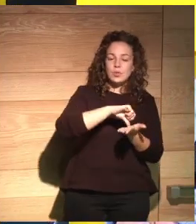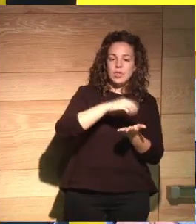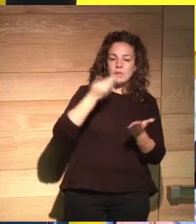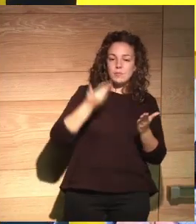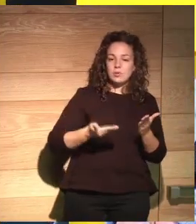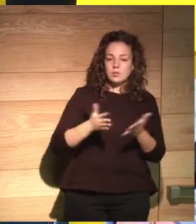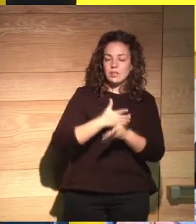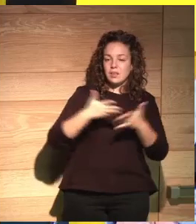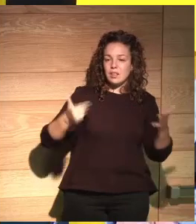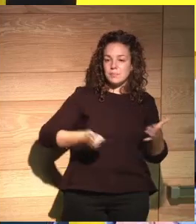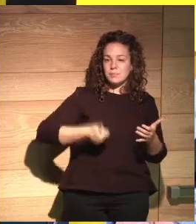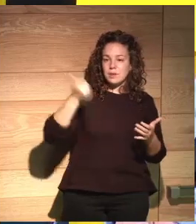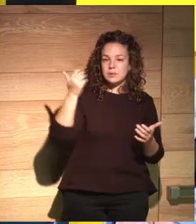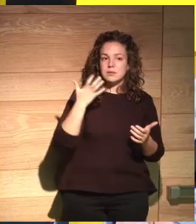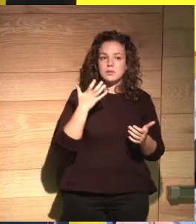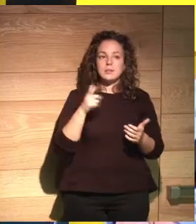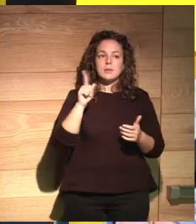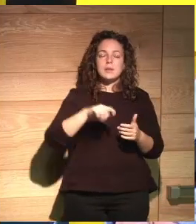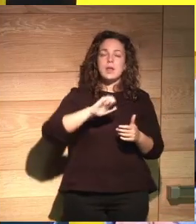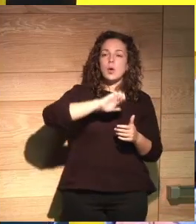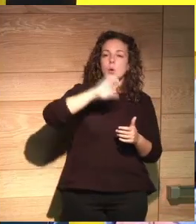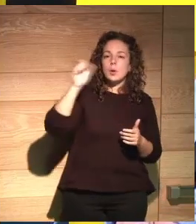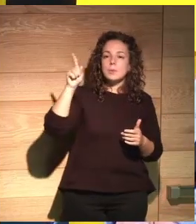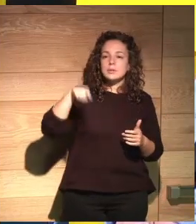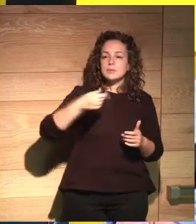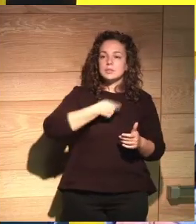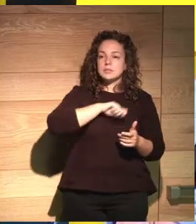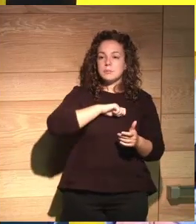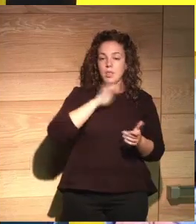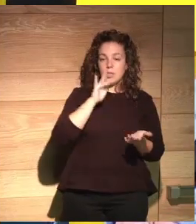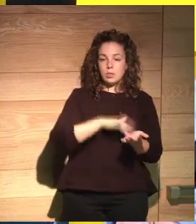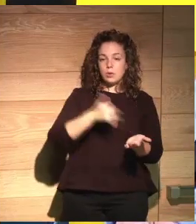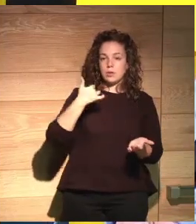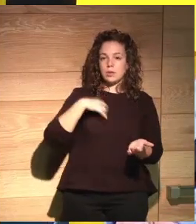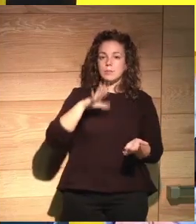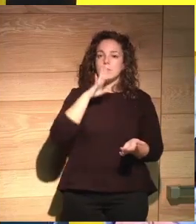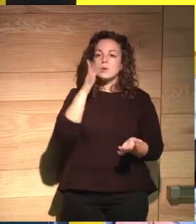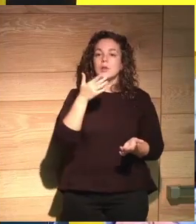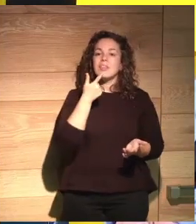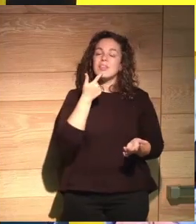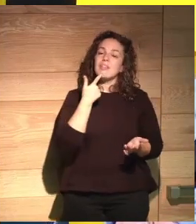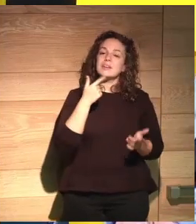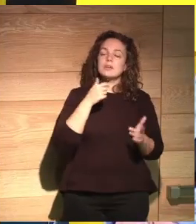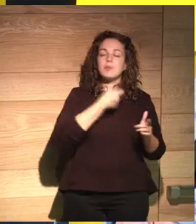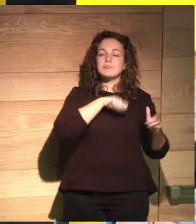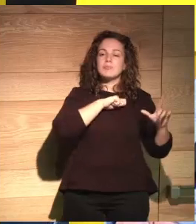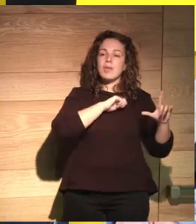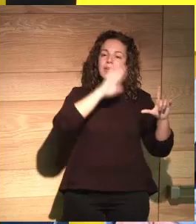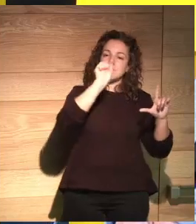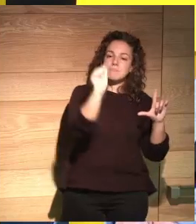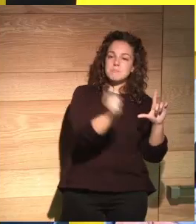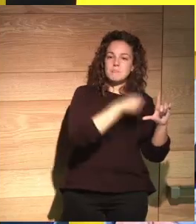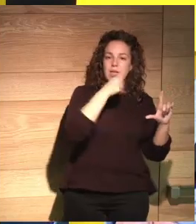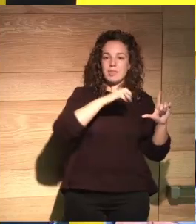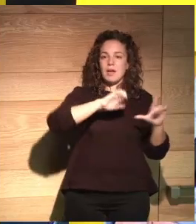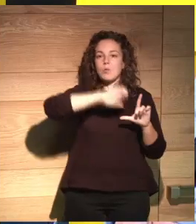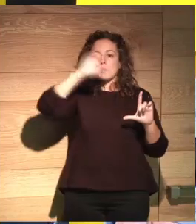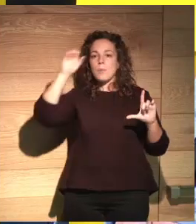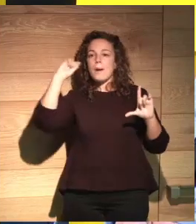fenómenos particularmente en europa y también en españa lo vivimos de llenar lo que se llama la 'españa vaciada la europa vaciada no qué